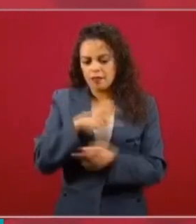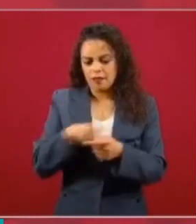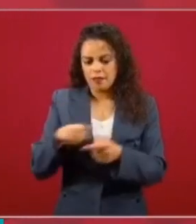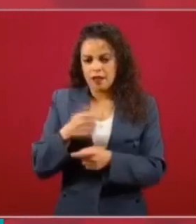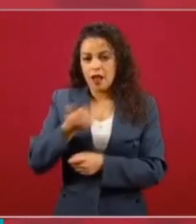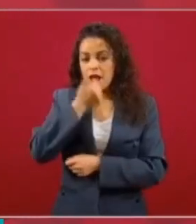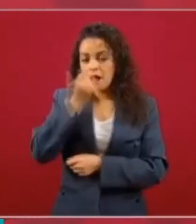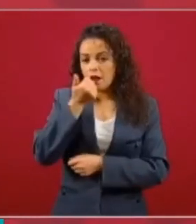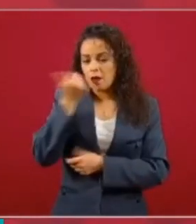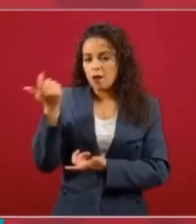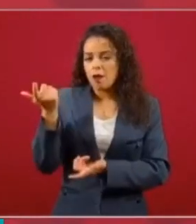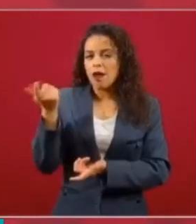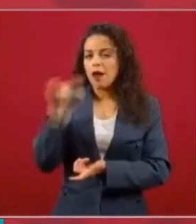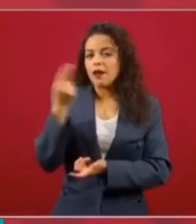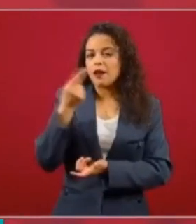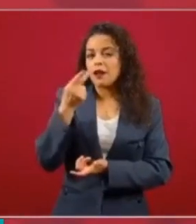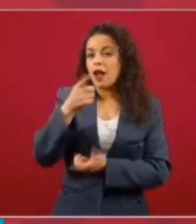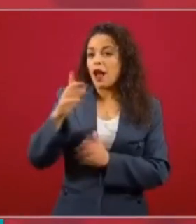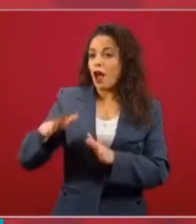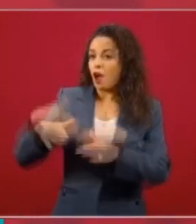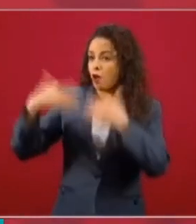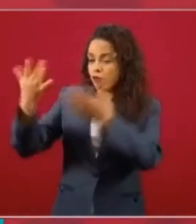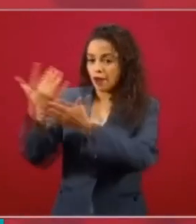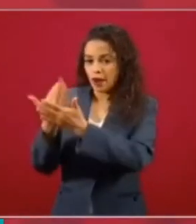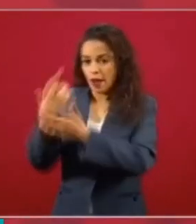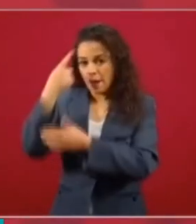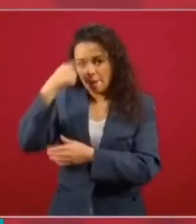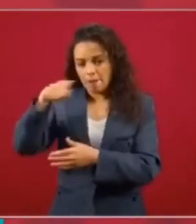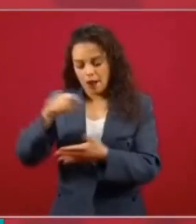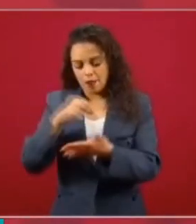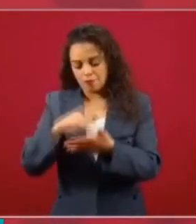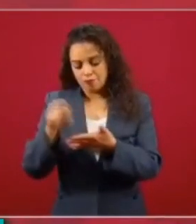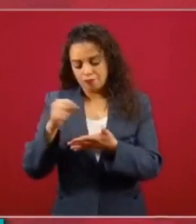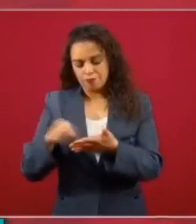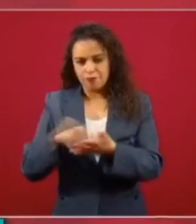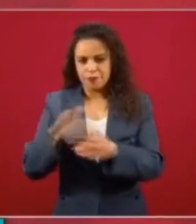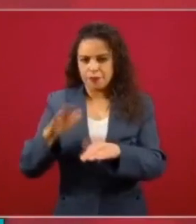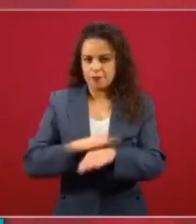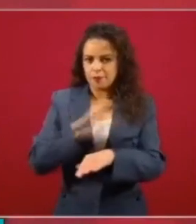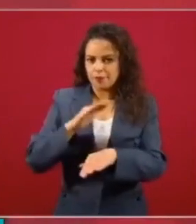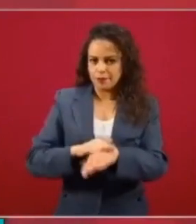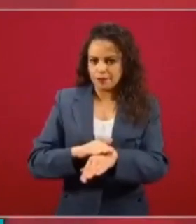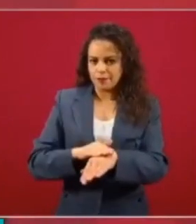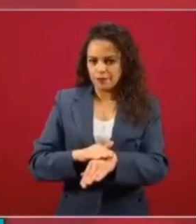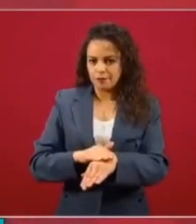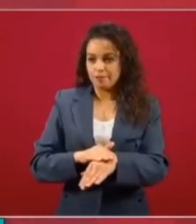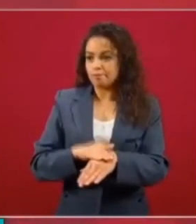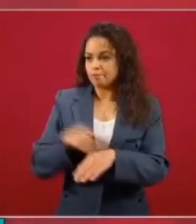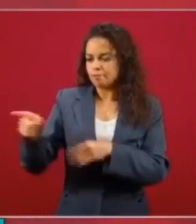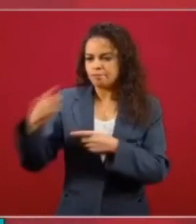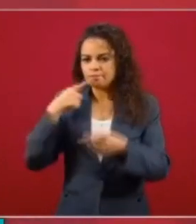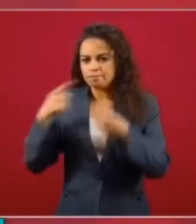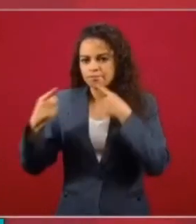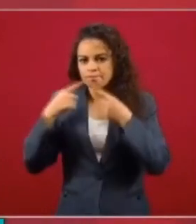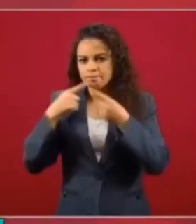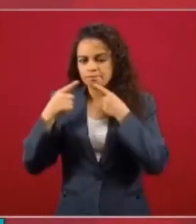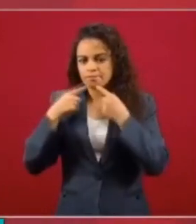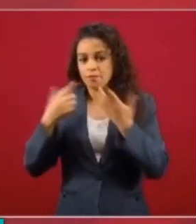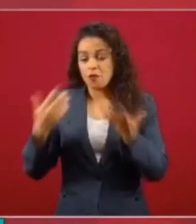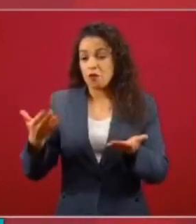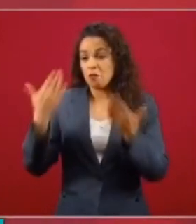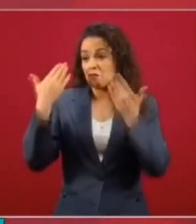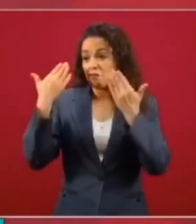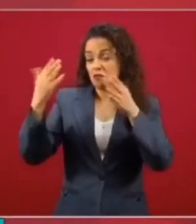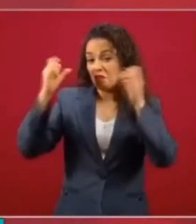salga porque ellos tienen que deliberar y habían acordado darme mención honorífica por la tesis.